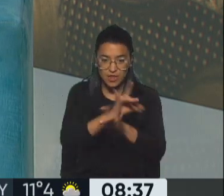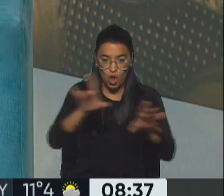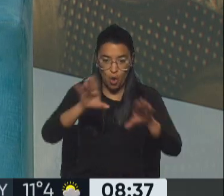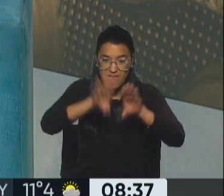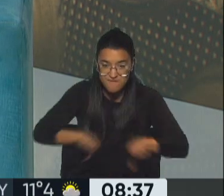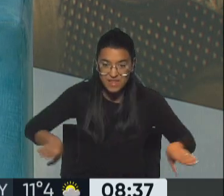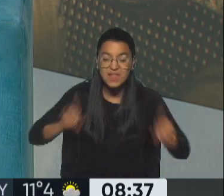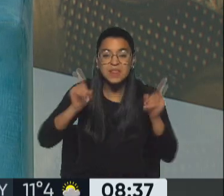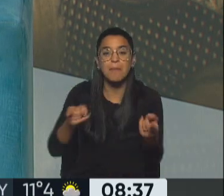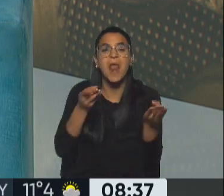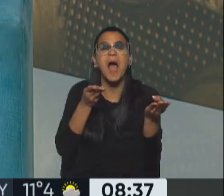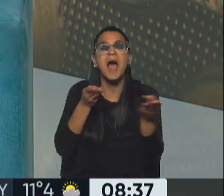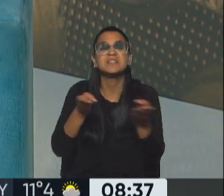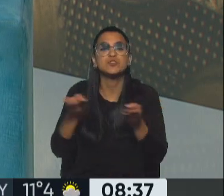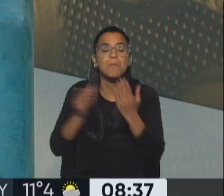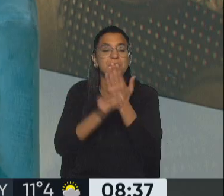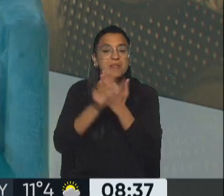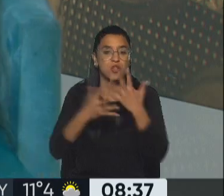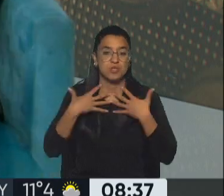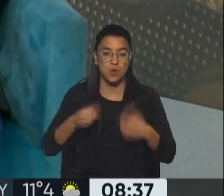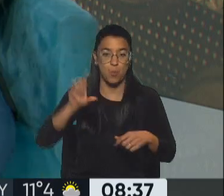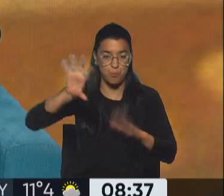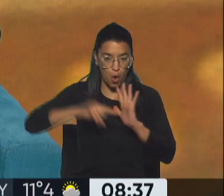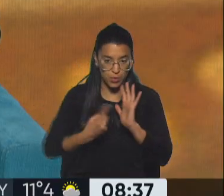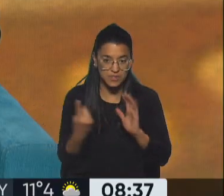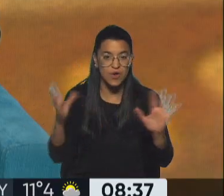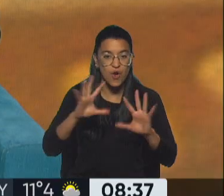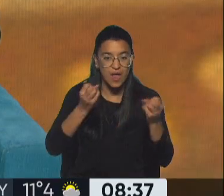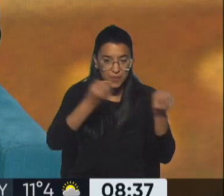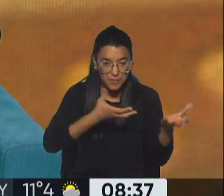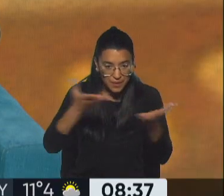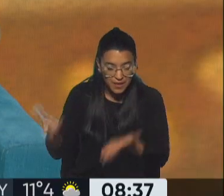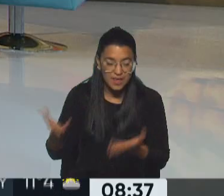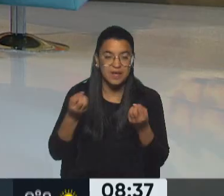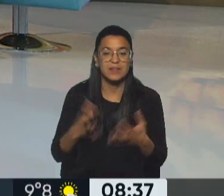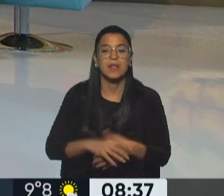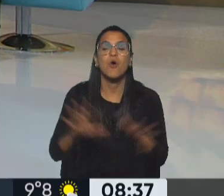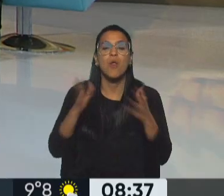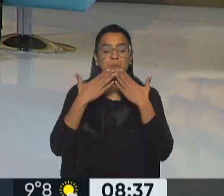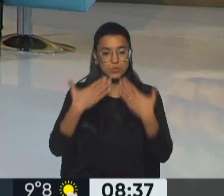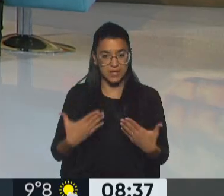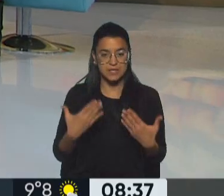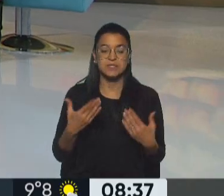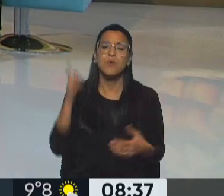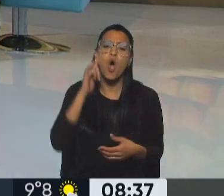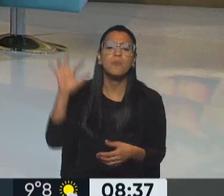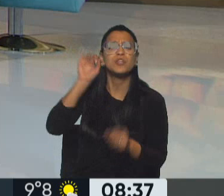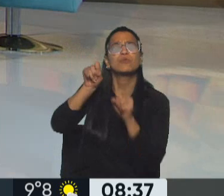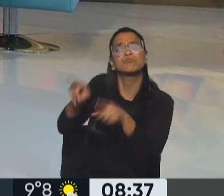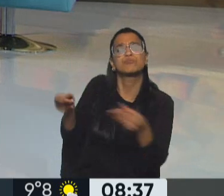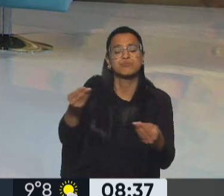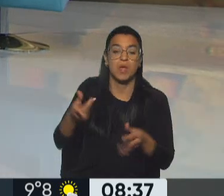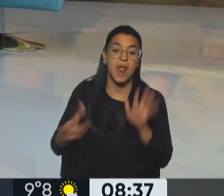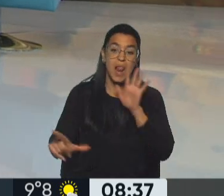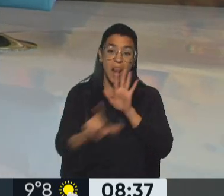es asesora del Ministerio de Salud de la Provincia de Buenos Aires. Doctora, ¿cómo le va? Bienvenida. Muchas Bueno, su gracias, opinión. buenos días. Bueno, la